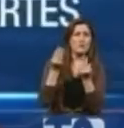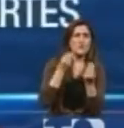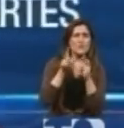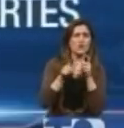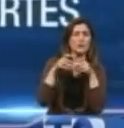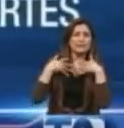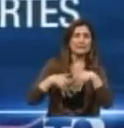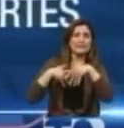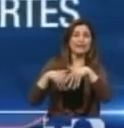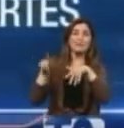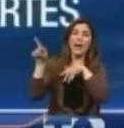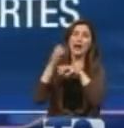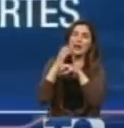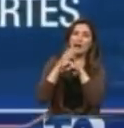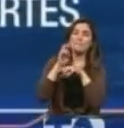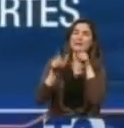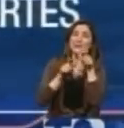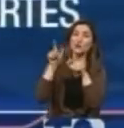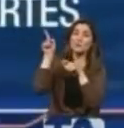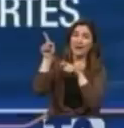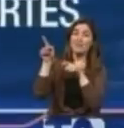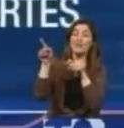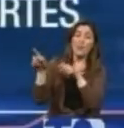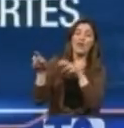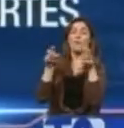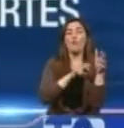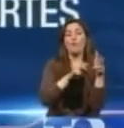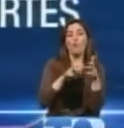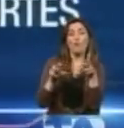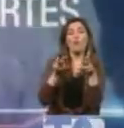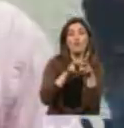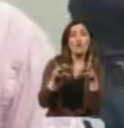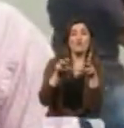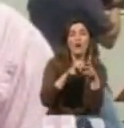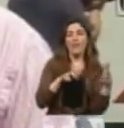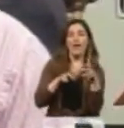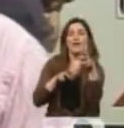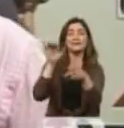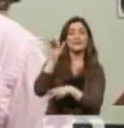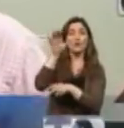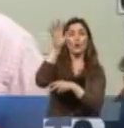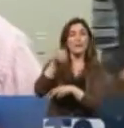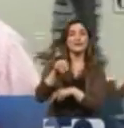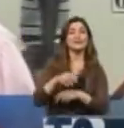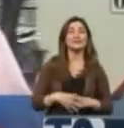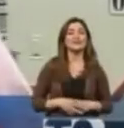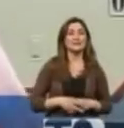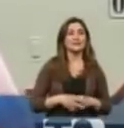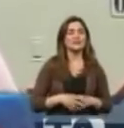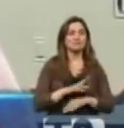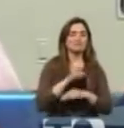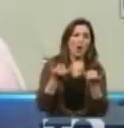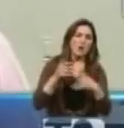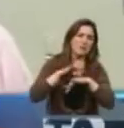país, se esperan más de 320.000 pasajeros entre sábado y martes. Todavía estamos con una afluencia normal. Sabemos